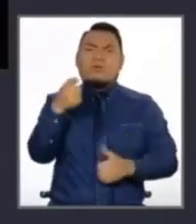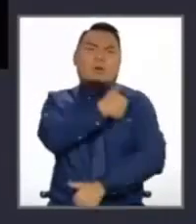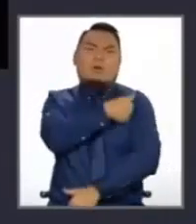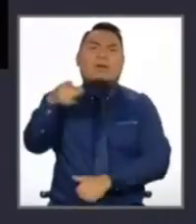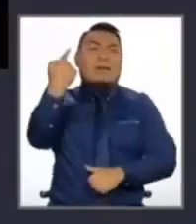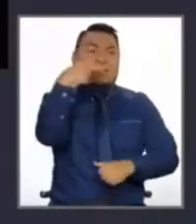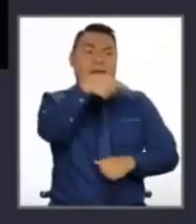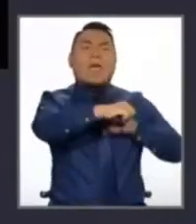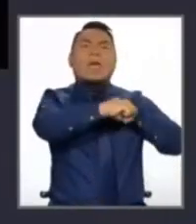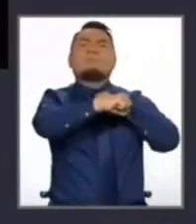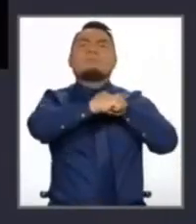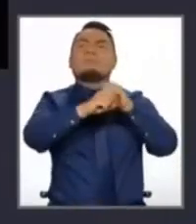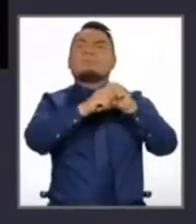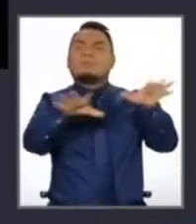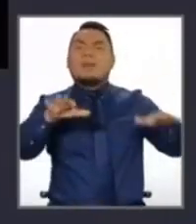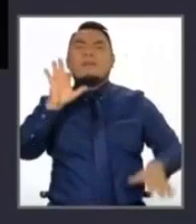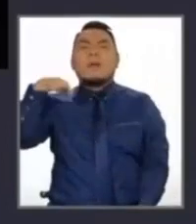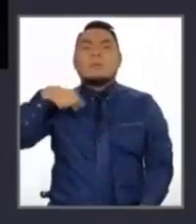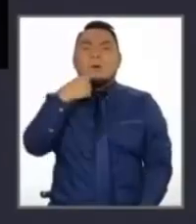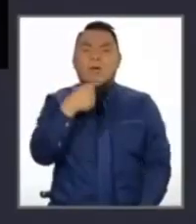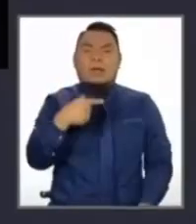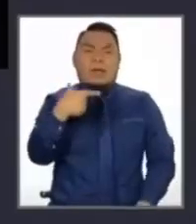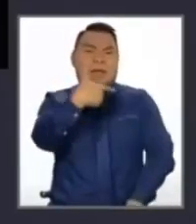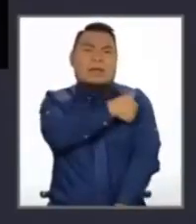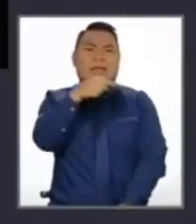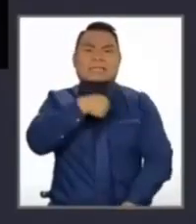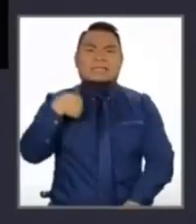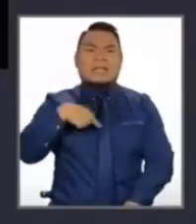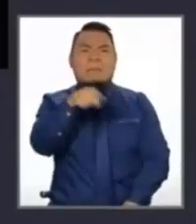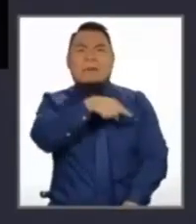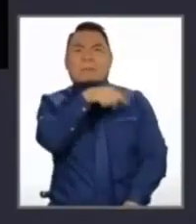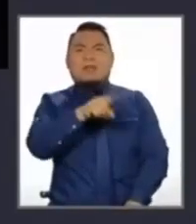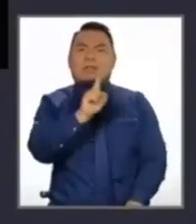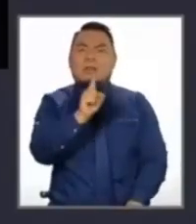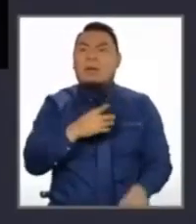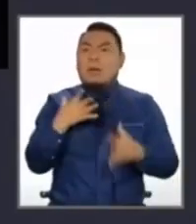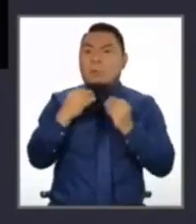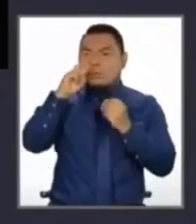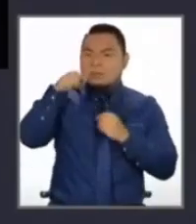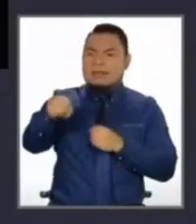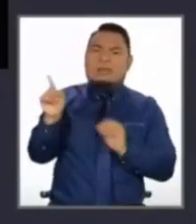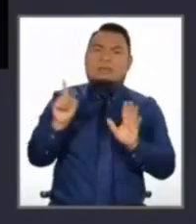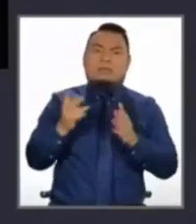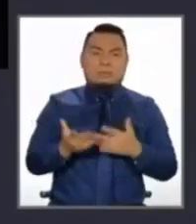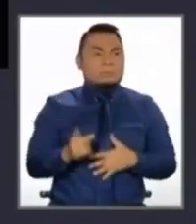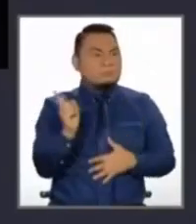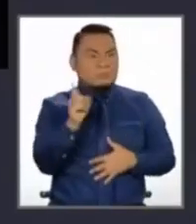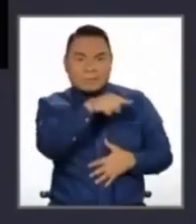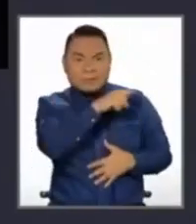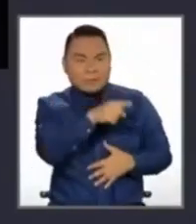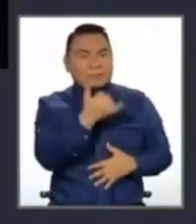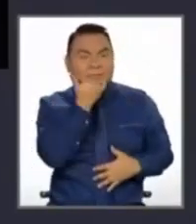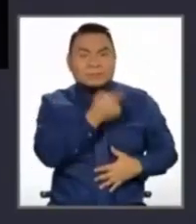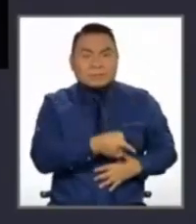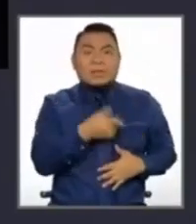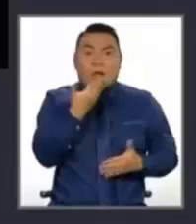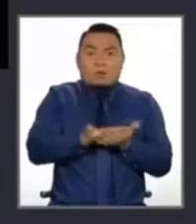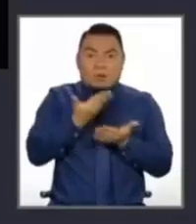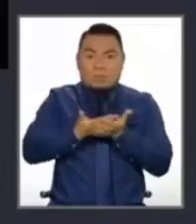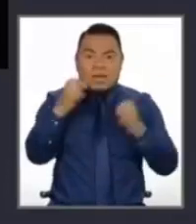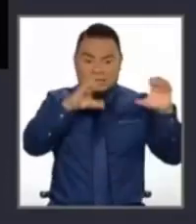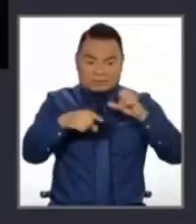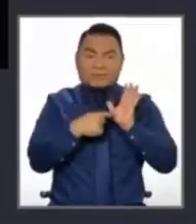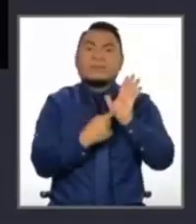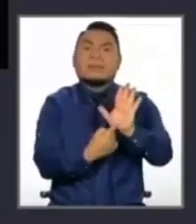de esa campaña sistemática de Fuerza Popular descalificando las vacunas. Entonces, hablemos con evidencia científica, por supuesto. Y